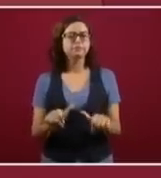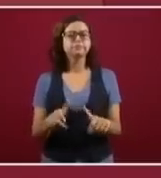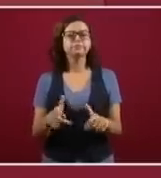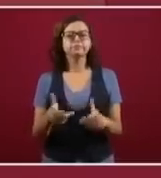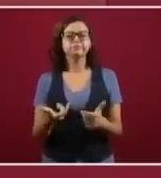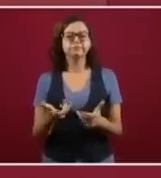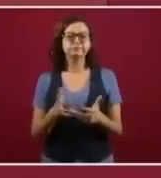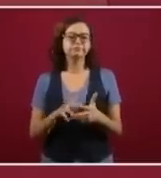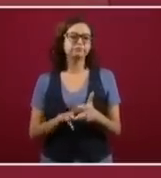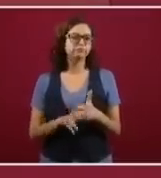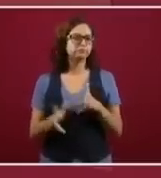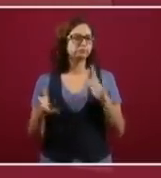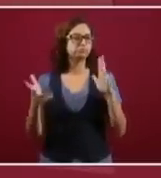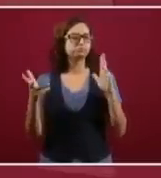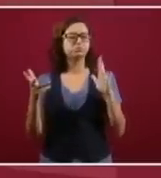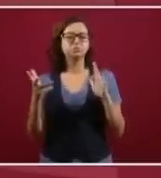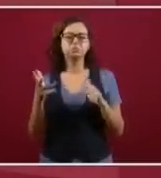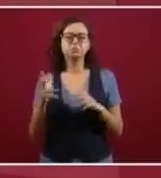actos